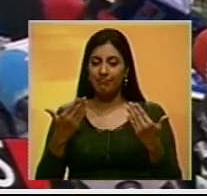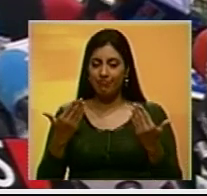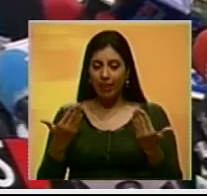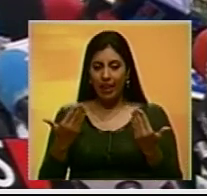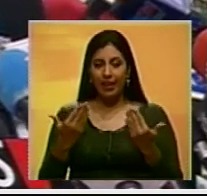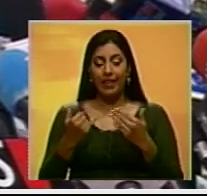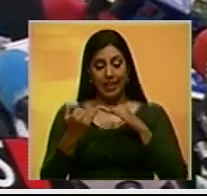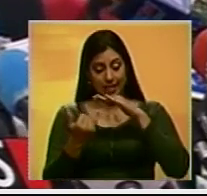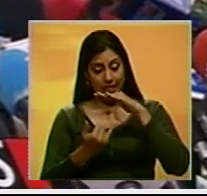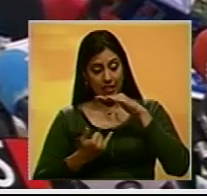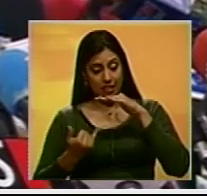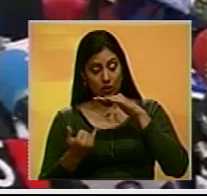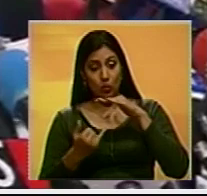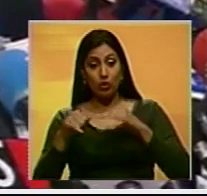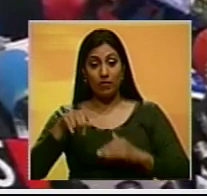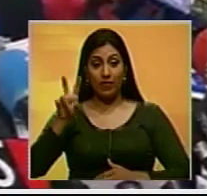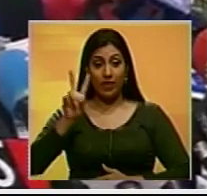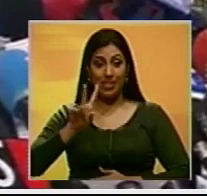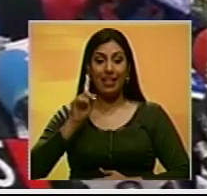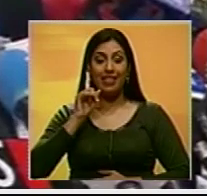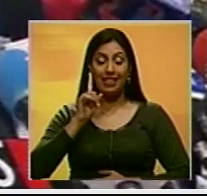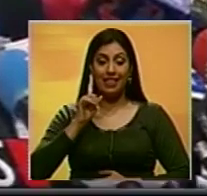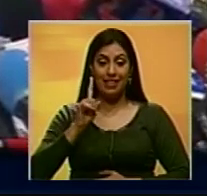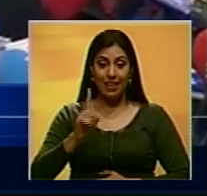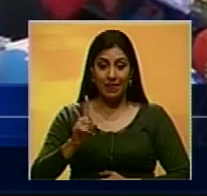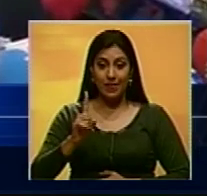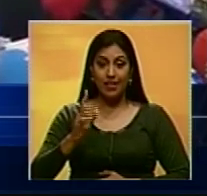la institucionalización de Venezuela se